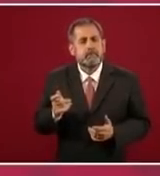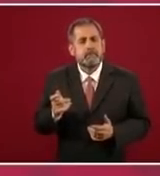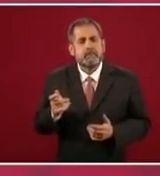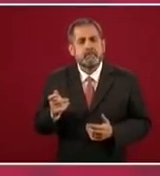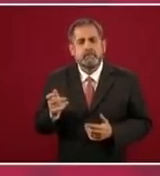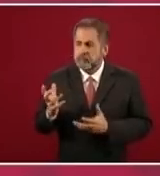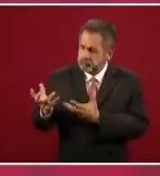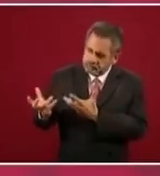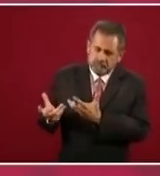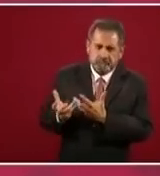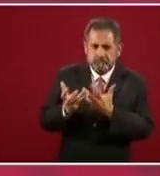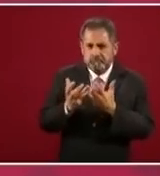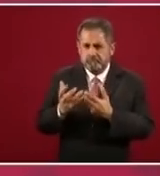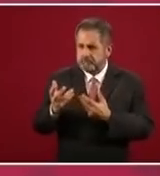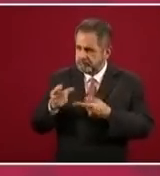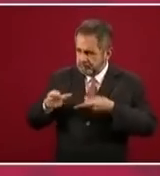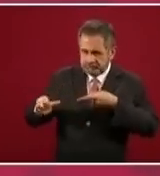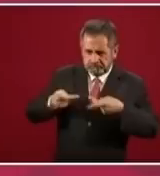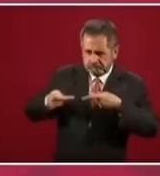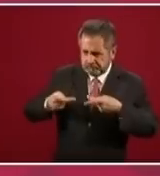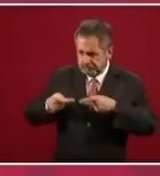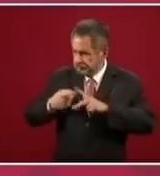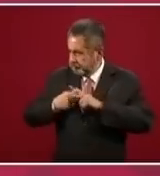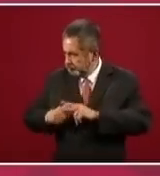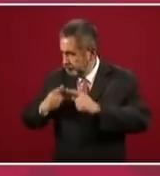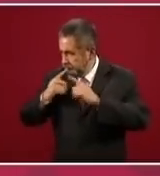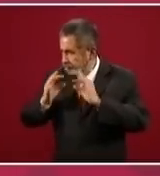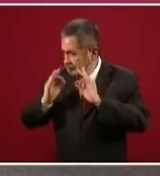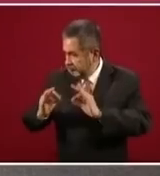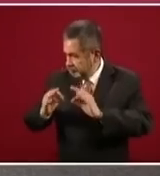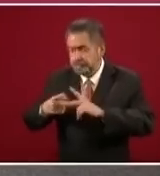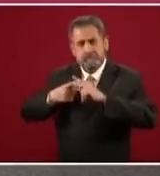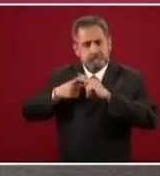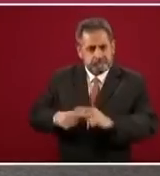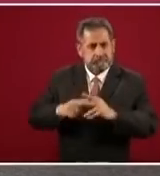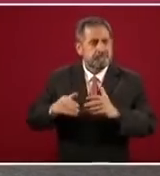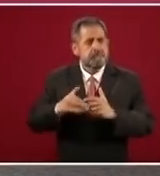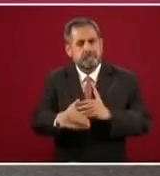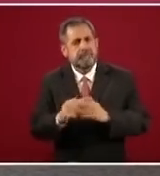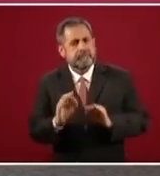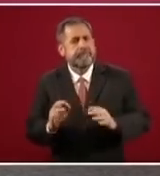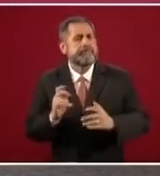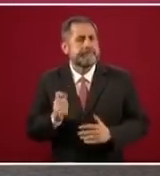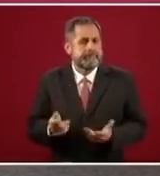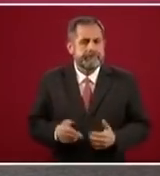y organizamos el movimiento, lo echamos a andar. ¿Y qué pasa